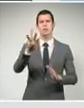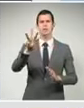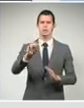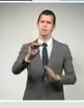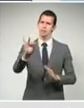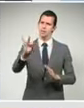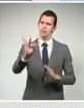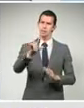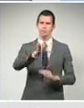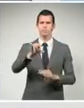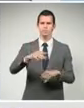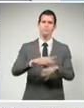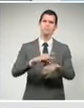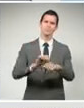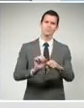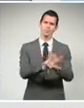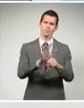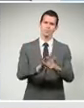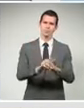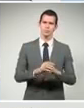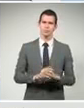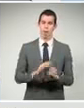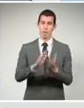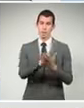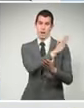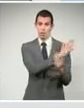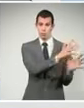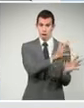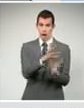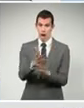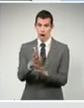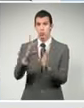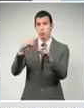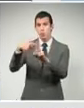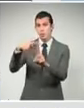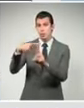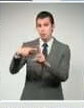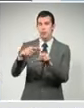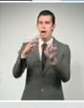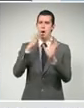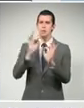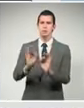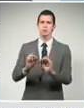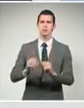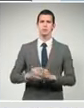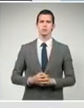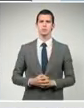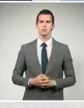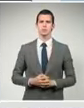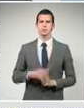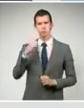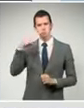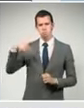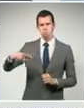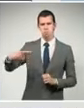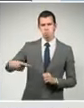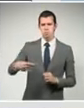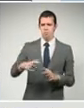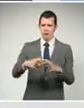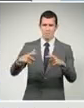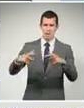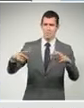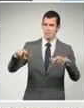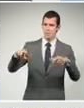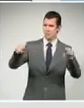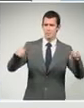130.626.537, que lamentablemente el número de casos activos vemos que diariamente se incrementa. Eso